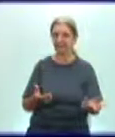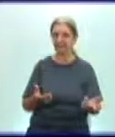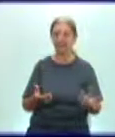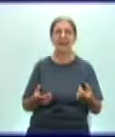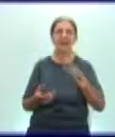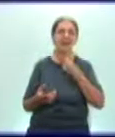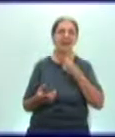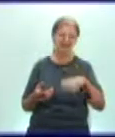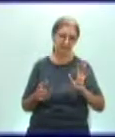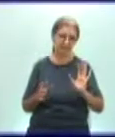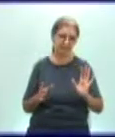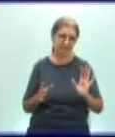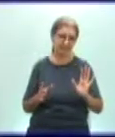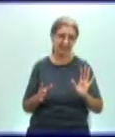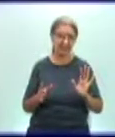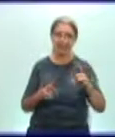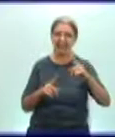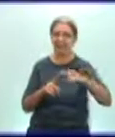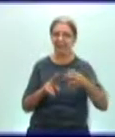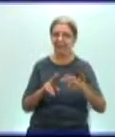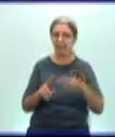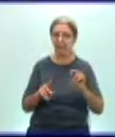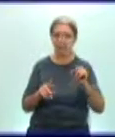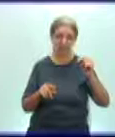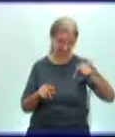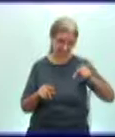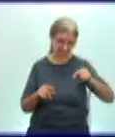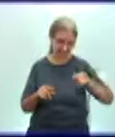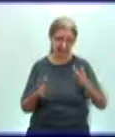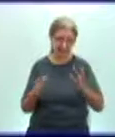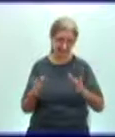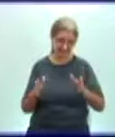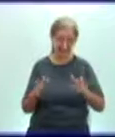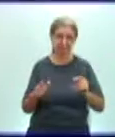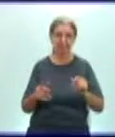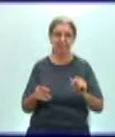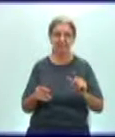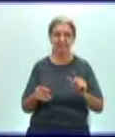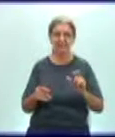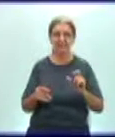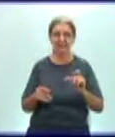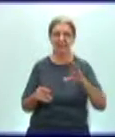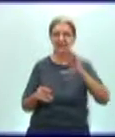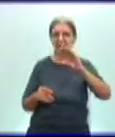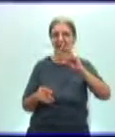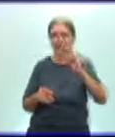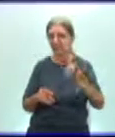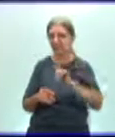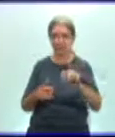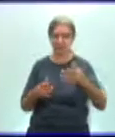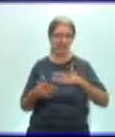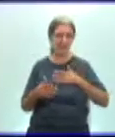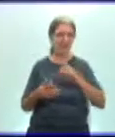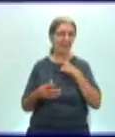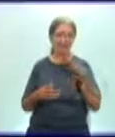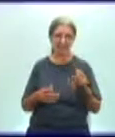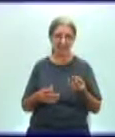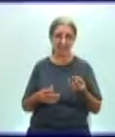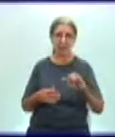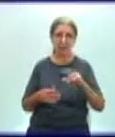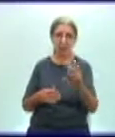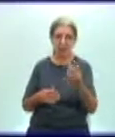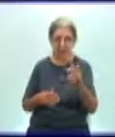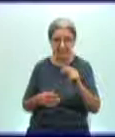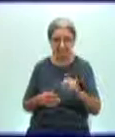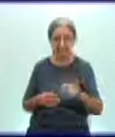son las obras que nos van a ocupar? El cuento Diles que no me maten, de Juan Rulfo. El otro yo,